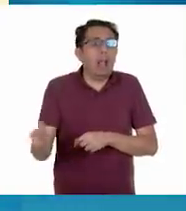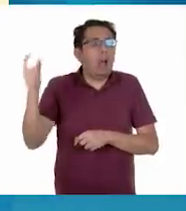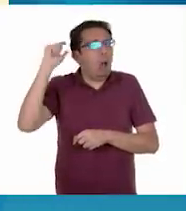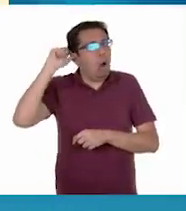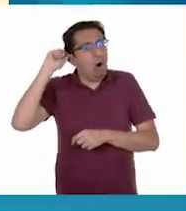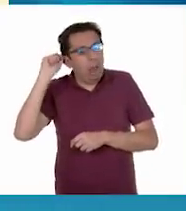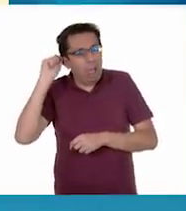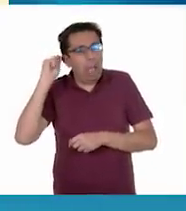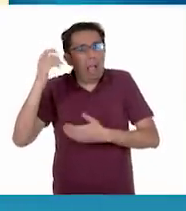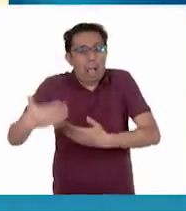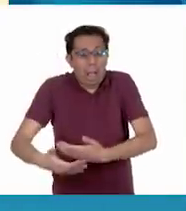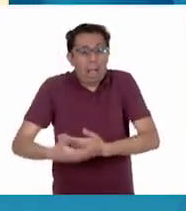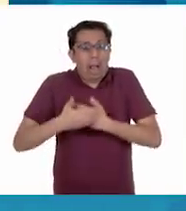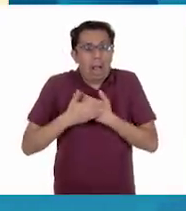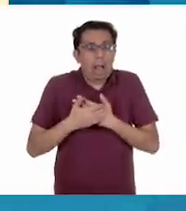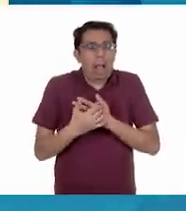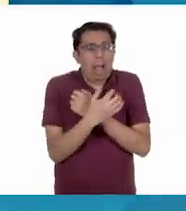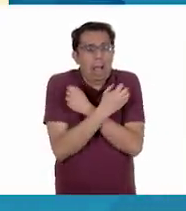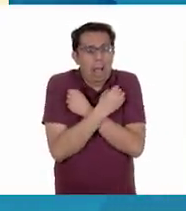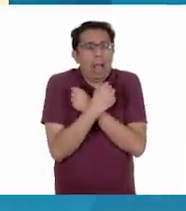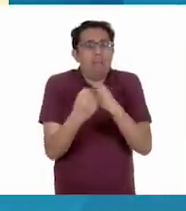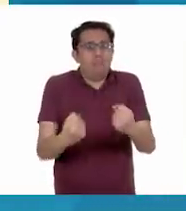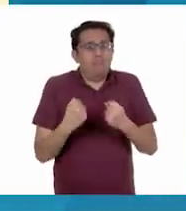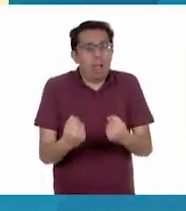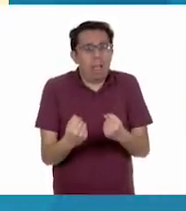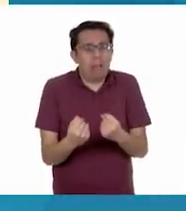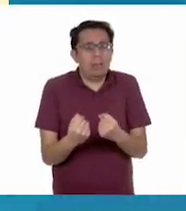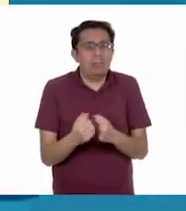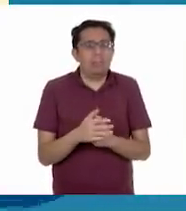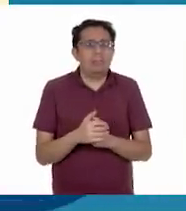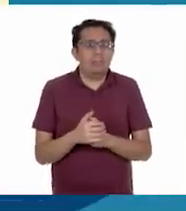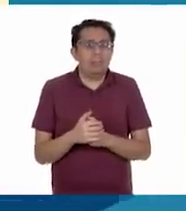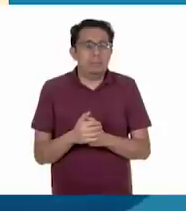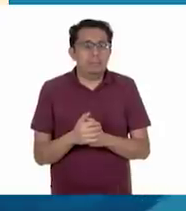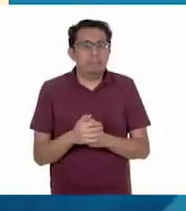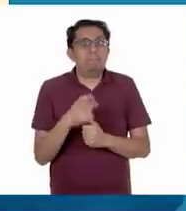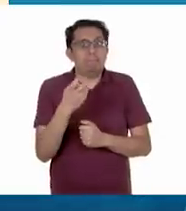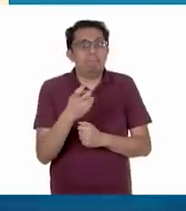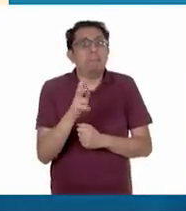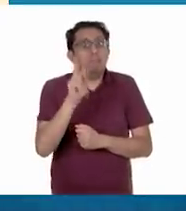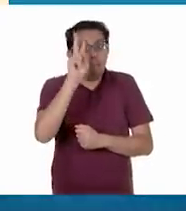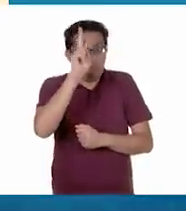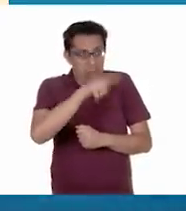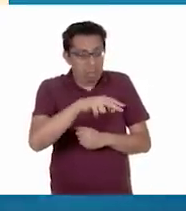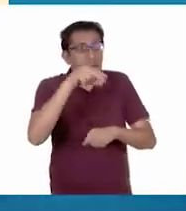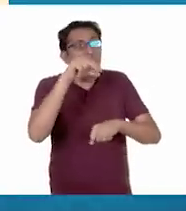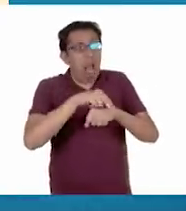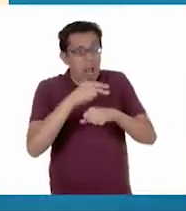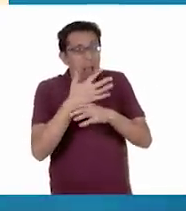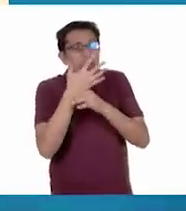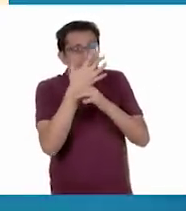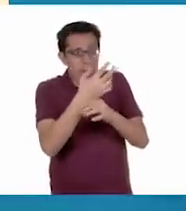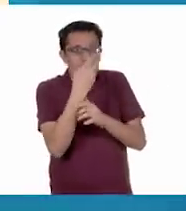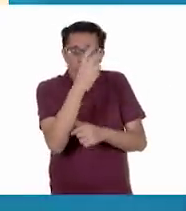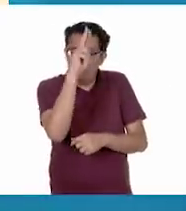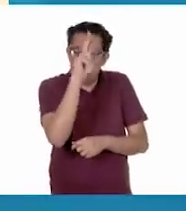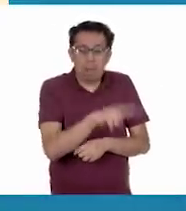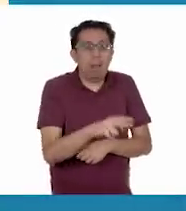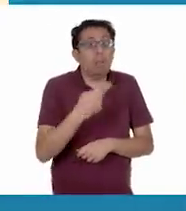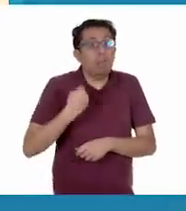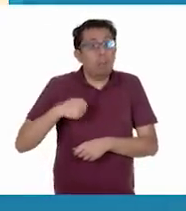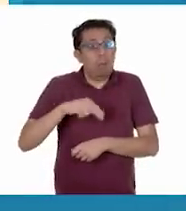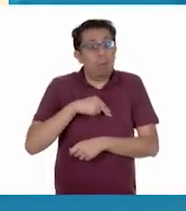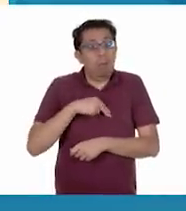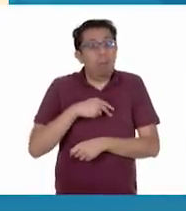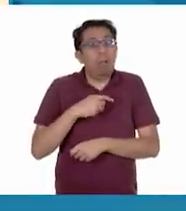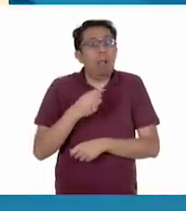en los brazos, abrazarlo muy fuerte. Y sí es cierto lo que dice la doctora, ¿eh? Nosotros aprendimos con Titán